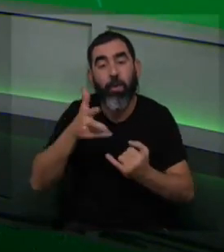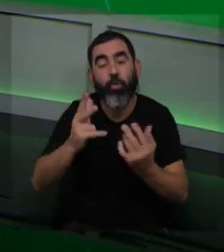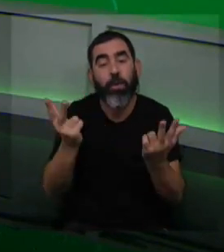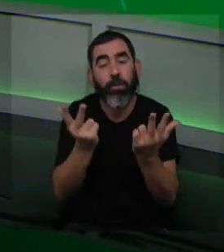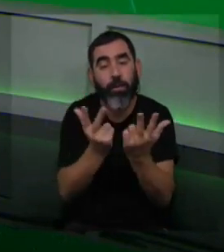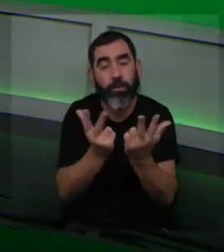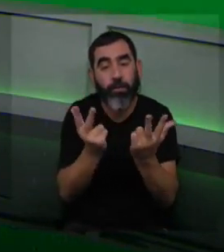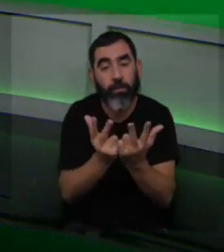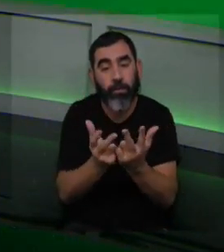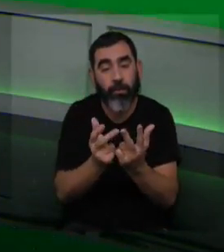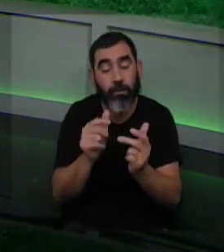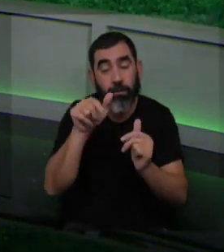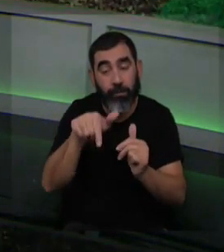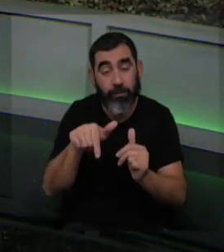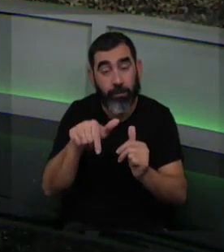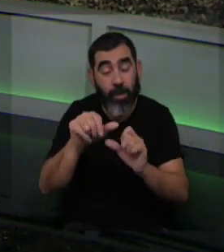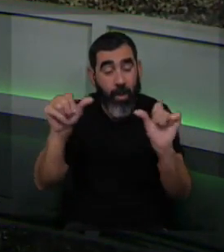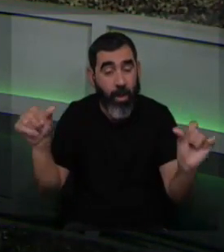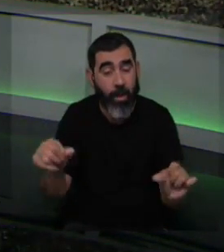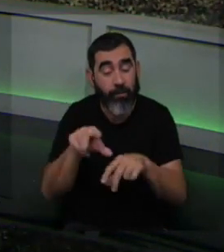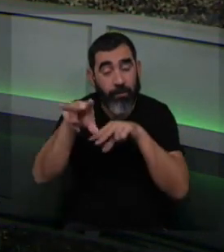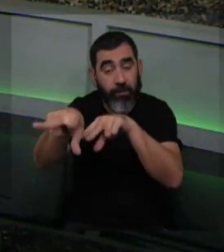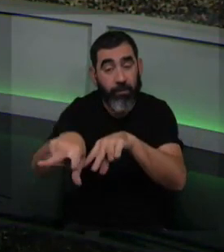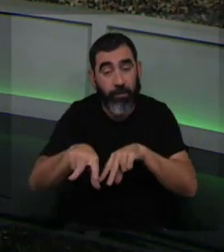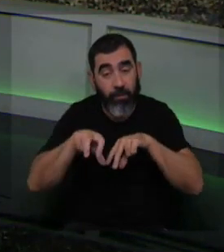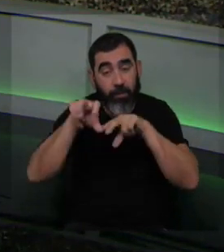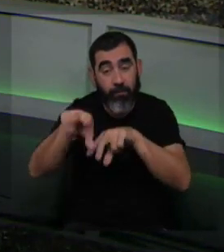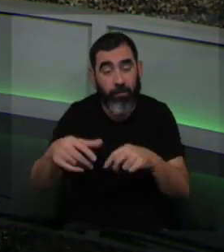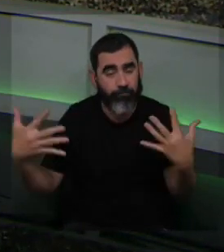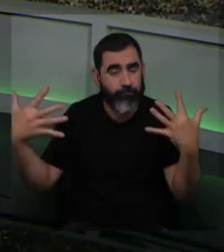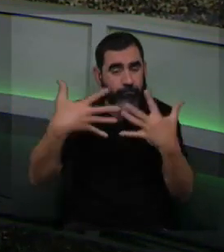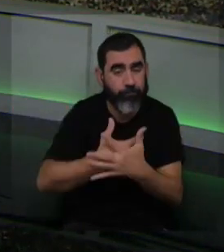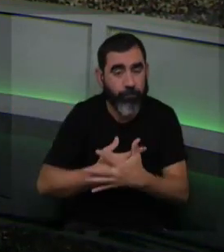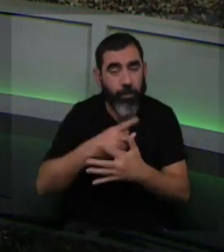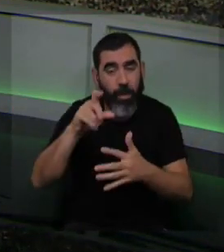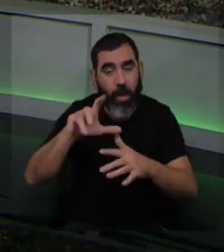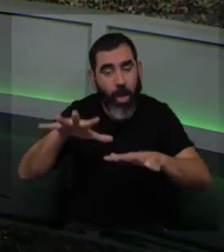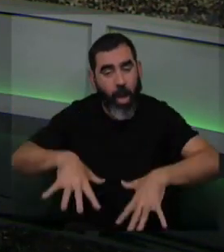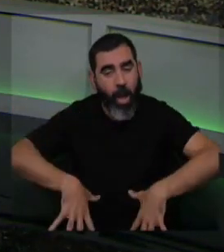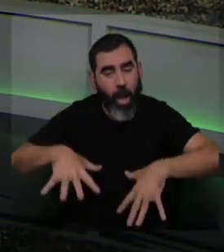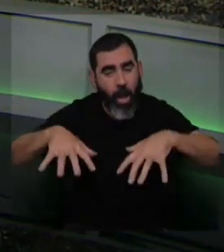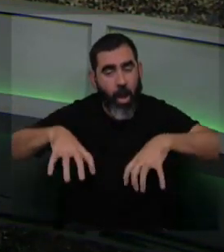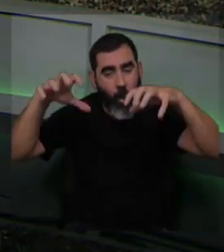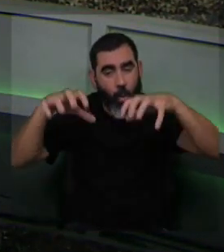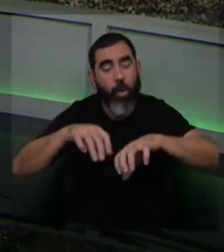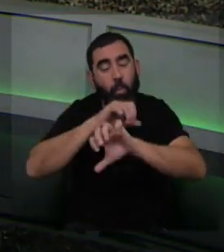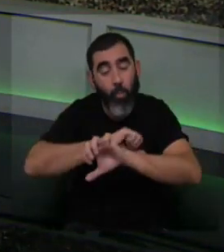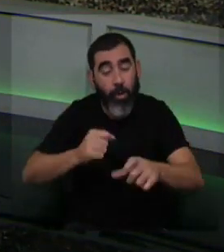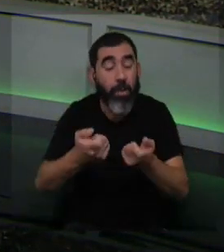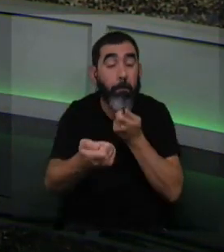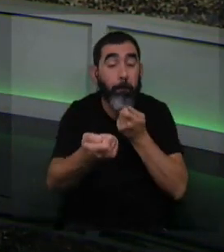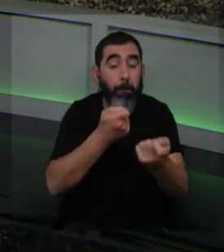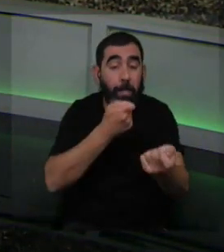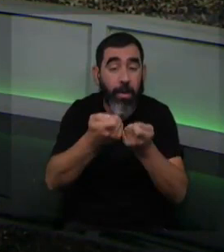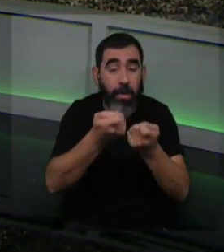33. De esta manera, quienes desarrollan actividades agropecuarias que se vieron afectadas por las intensas lluvias pueden, entre otras cosas,